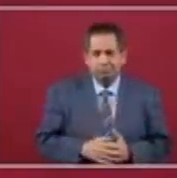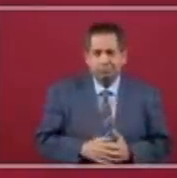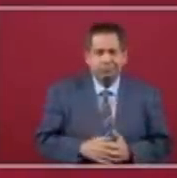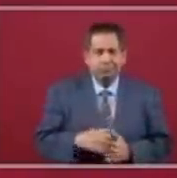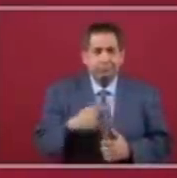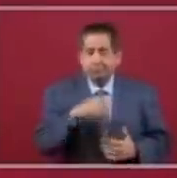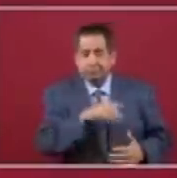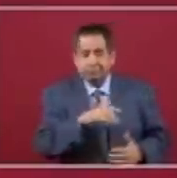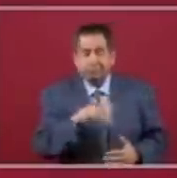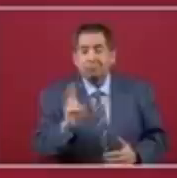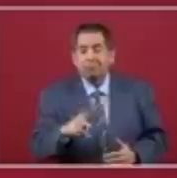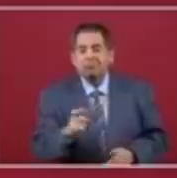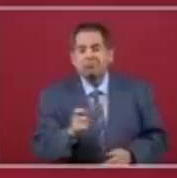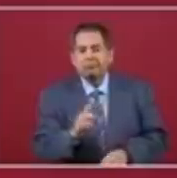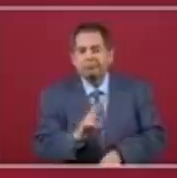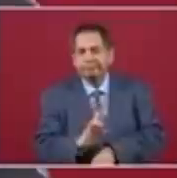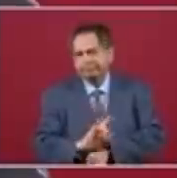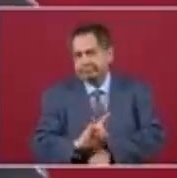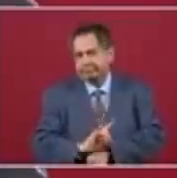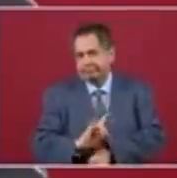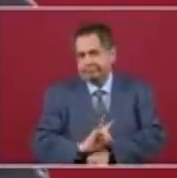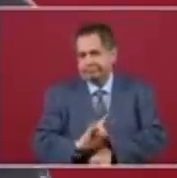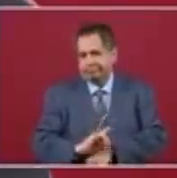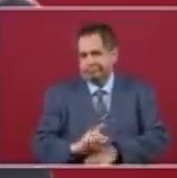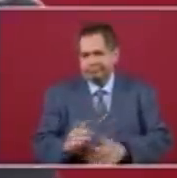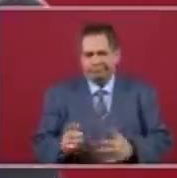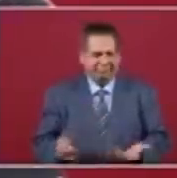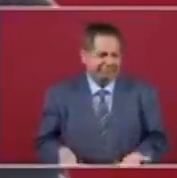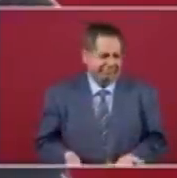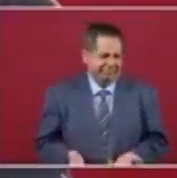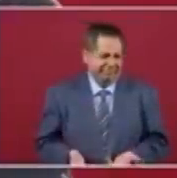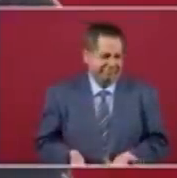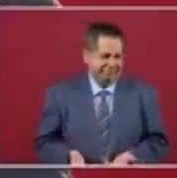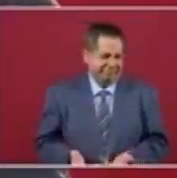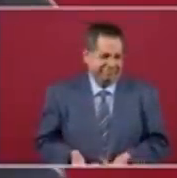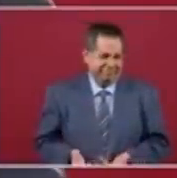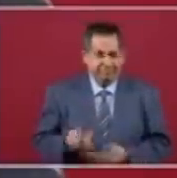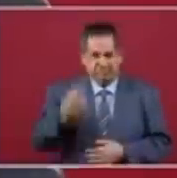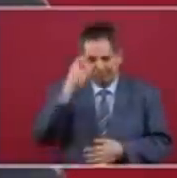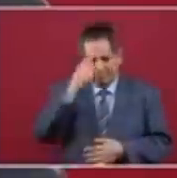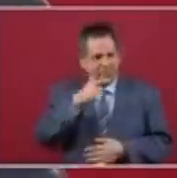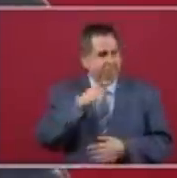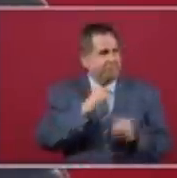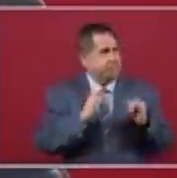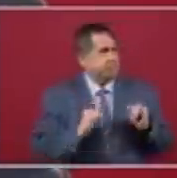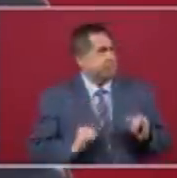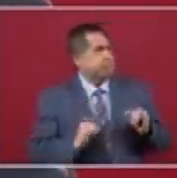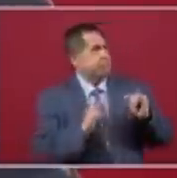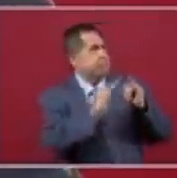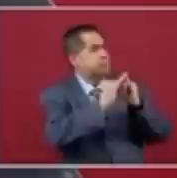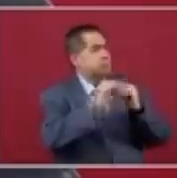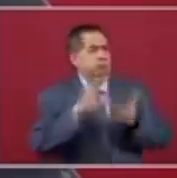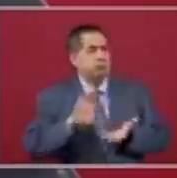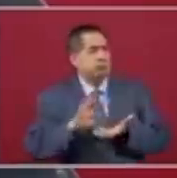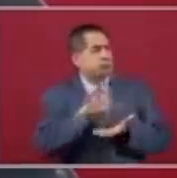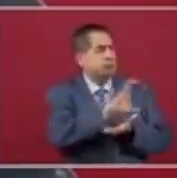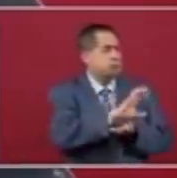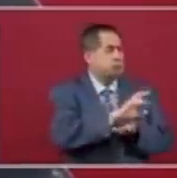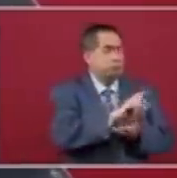simuladora, porque ¿para qué se va a crear un instituto si no se ayuda